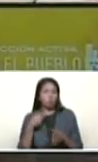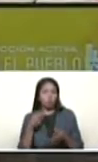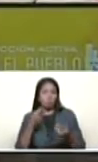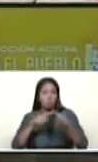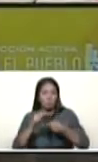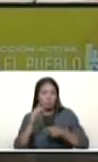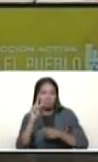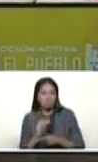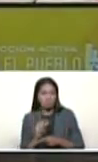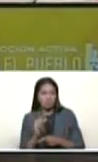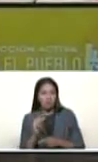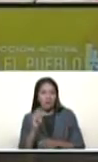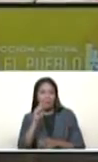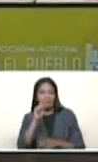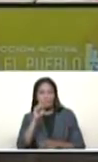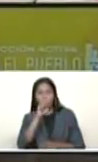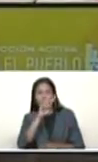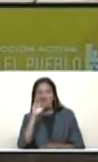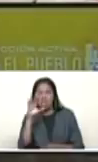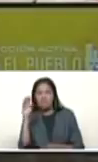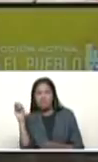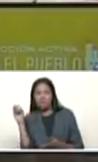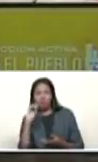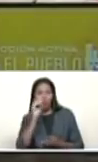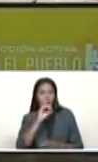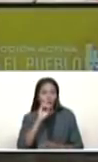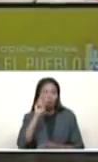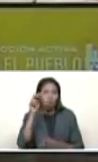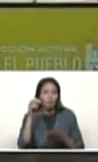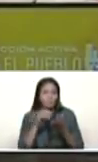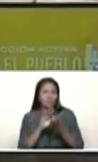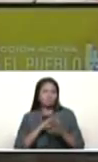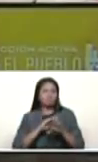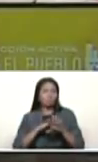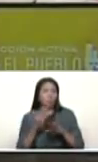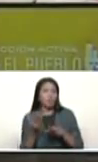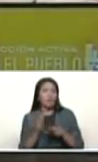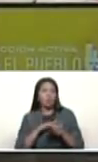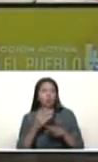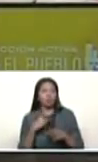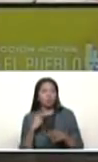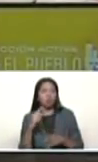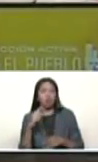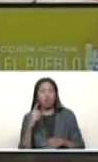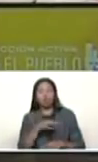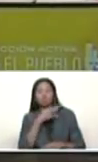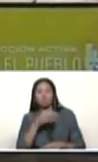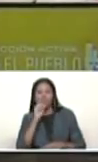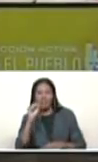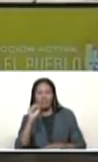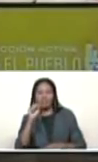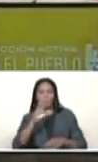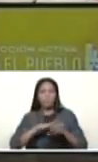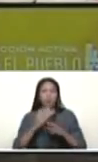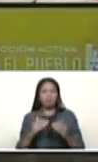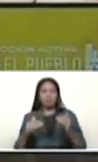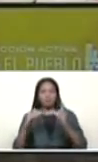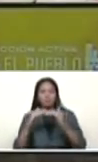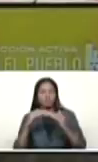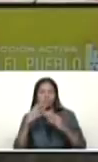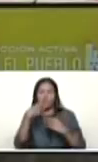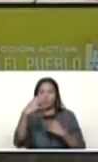vender en 1.500, en 2.000? ¿Por qué? Porque somos socialistas, porque estamos en el Espíritu de